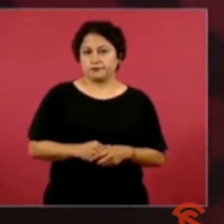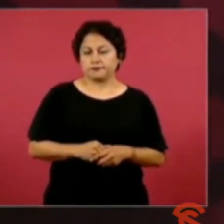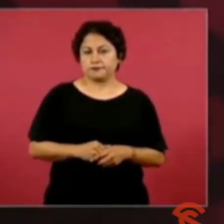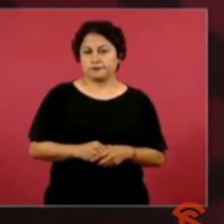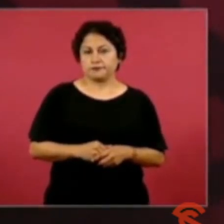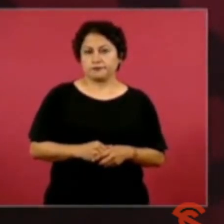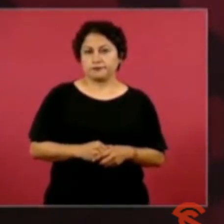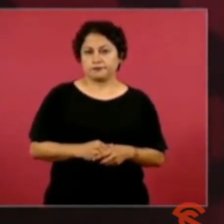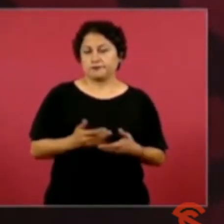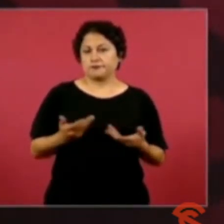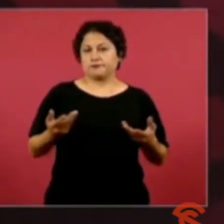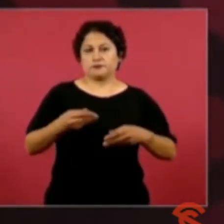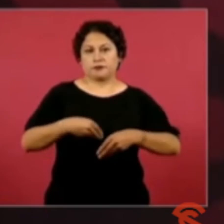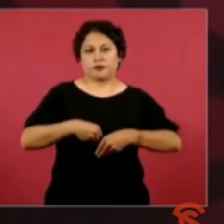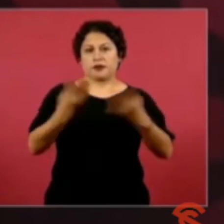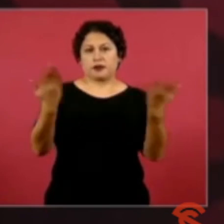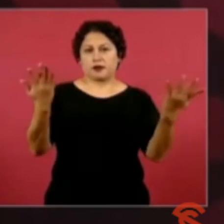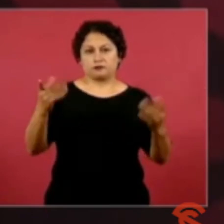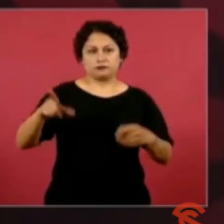gobierno